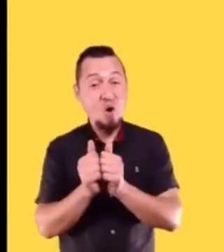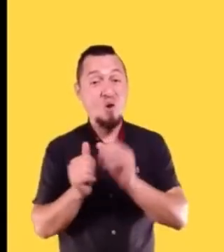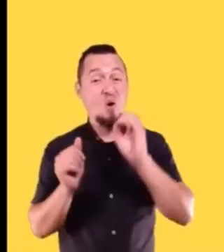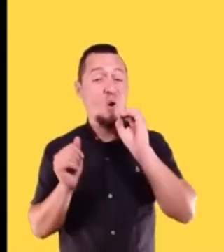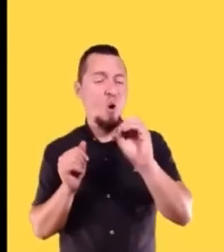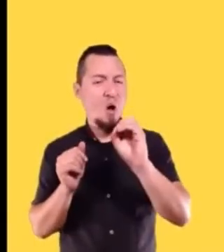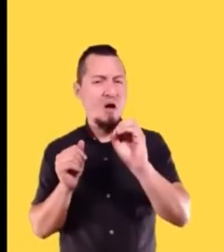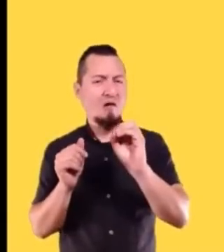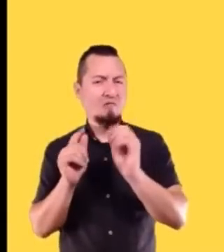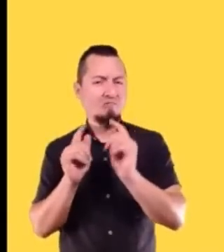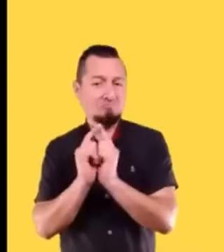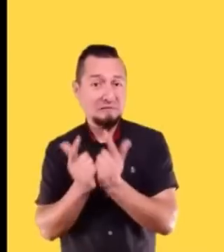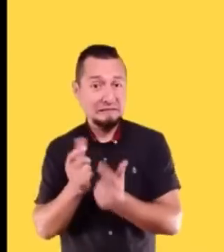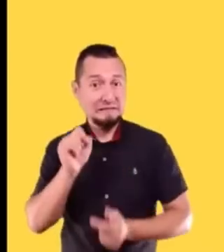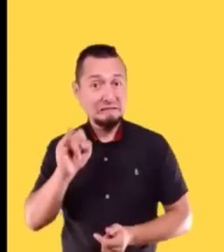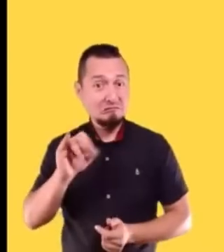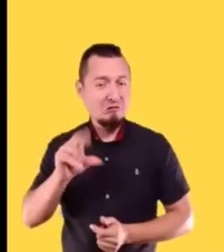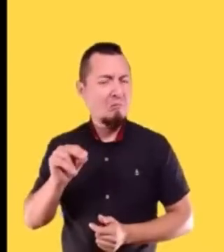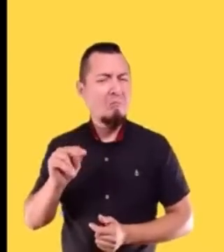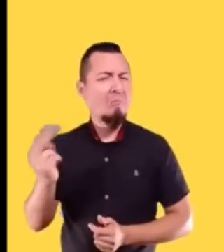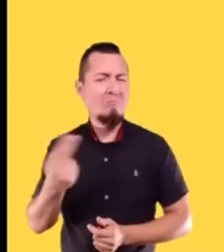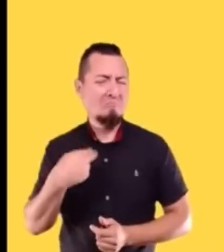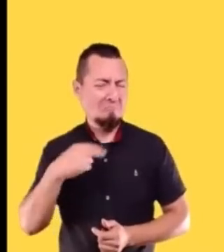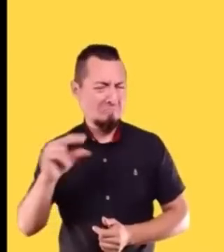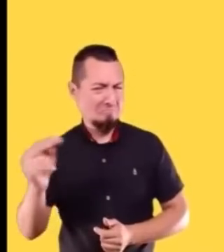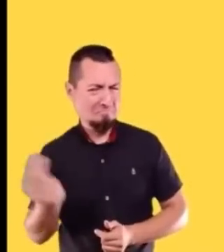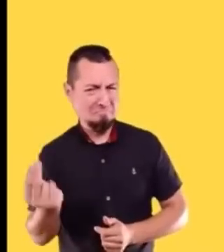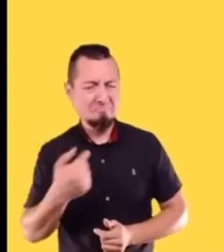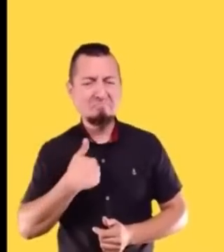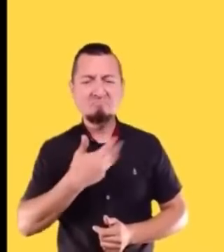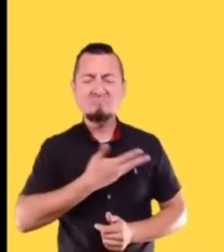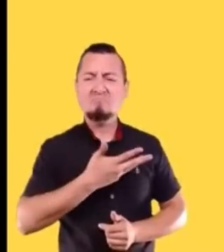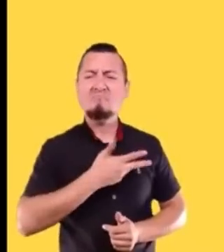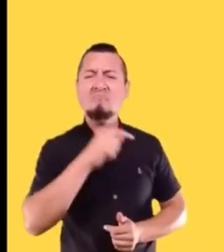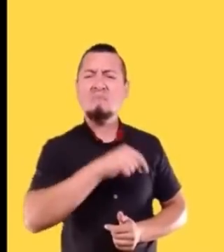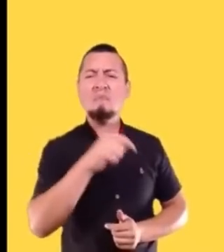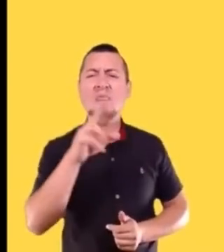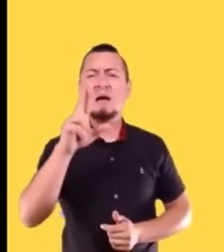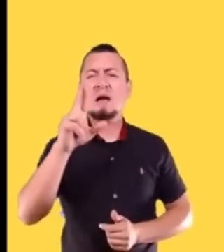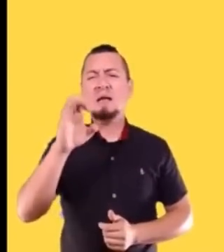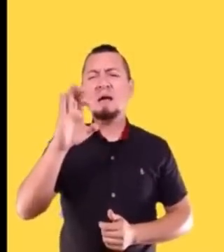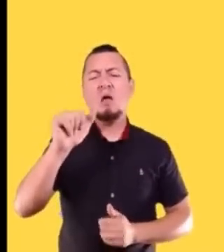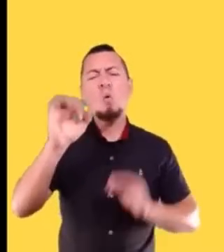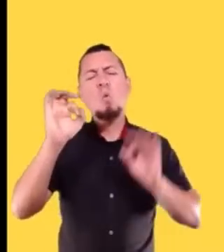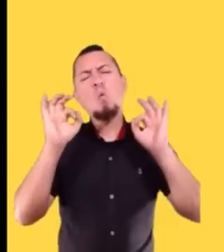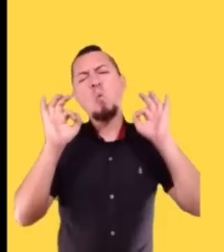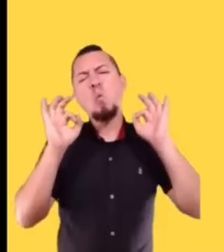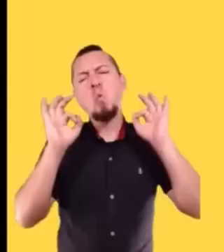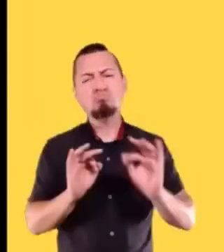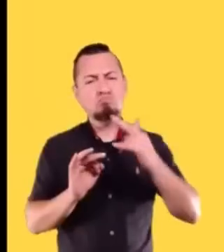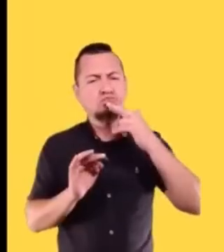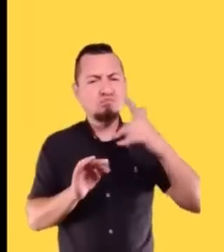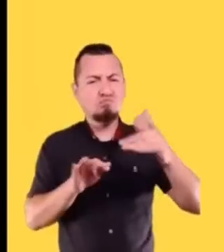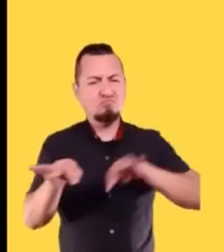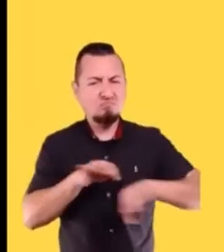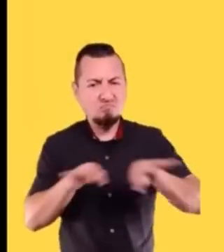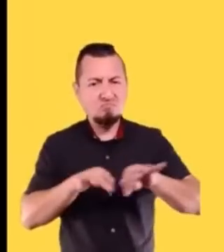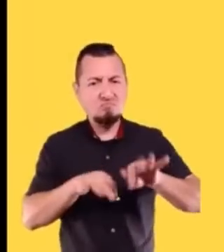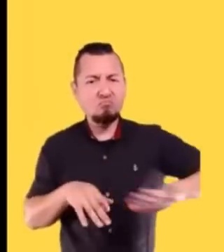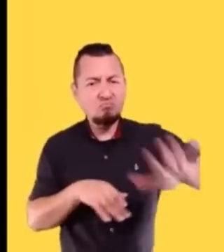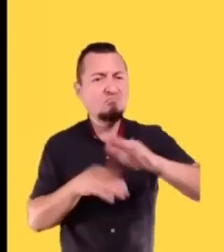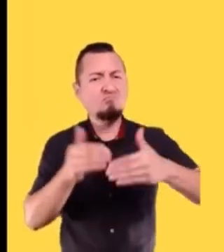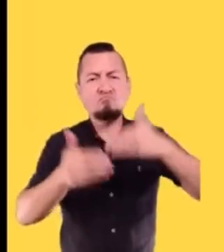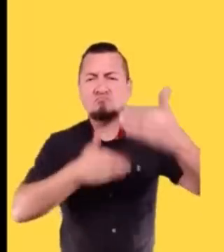Recrea, Educar para la Vida, es y seguirá siendo la plataforma educativa con la que educaremos a las nuevas generaciones